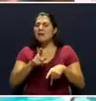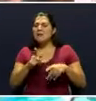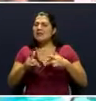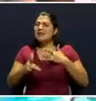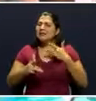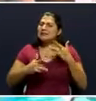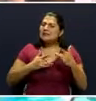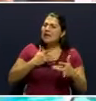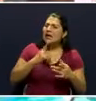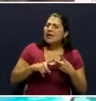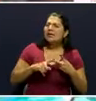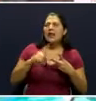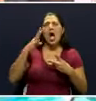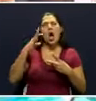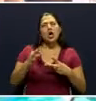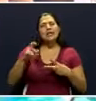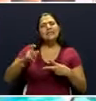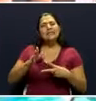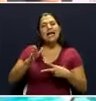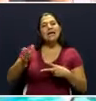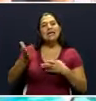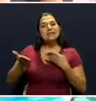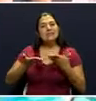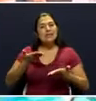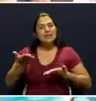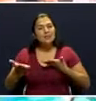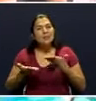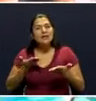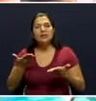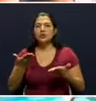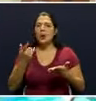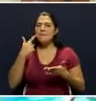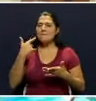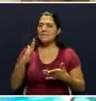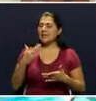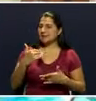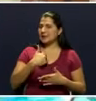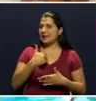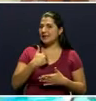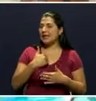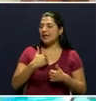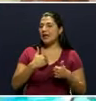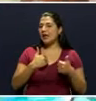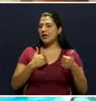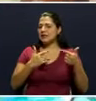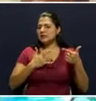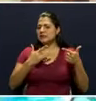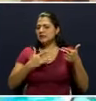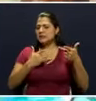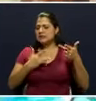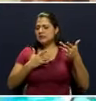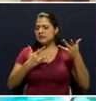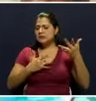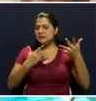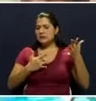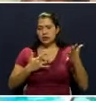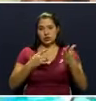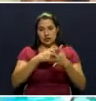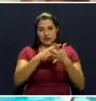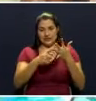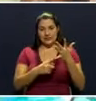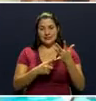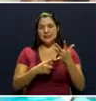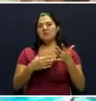que requieren ir a un servicio porque tienen todos los factores de los que ya se ha hablado en muchos medios y que ahora podemos